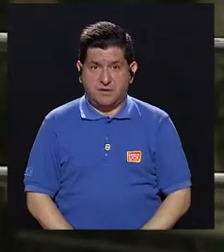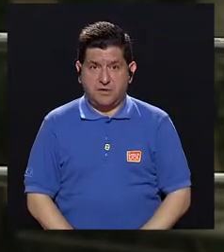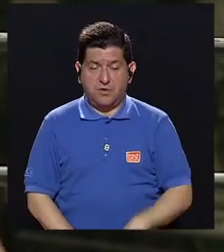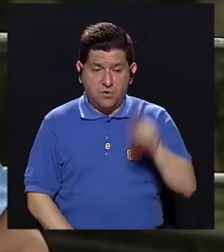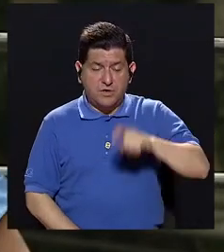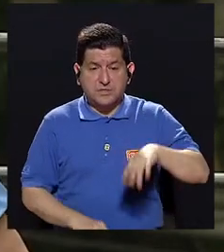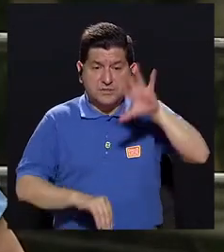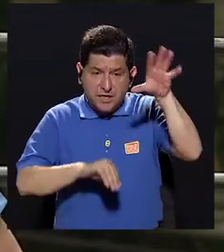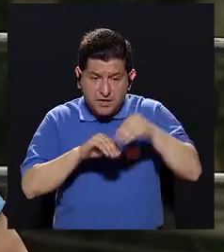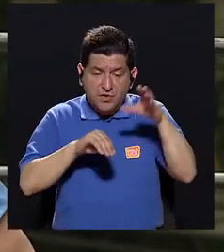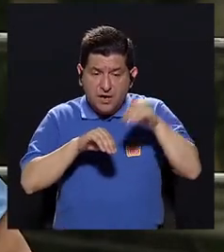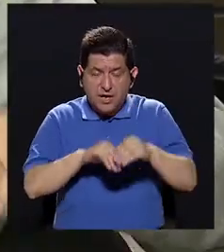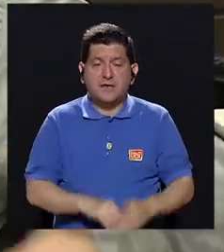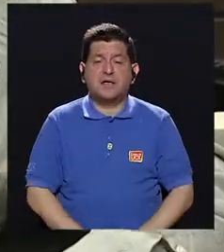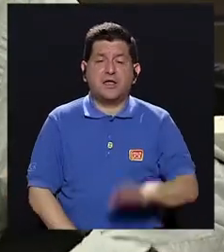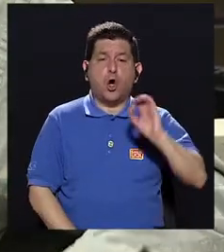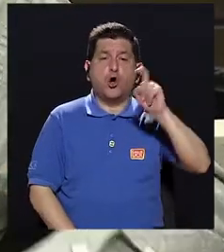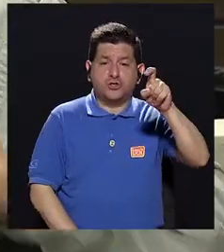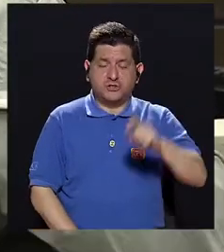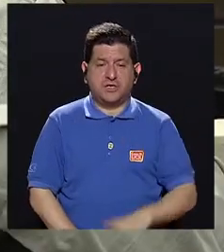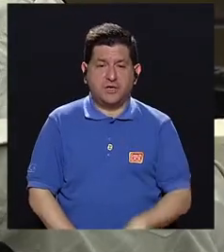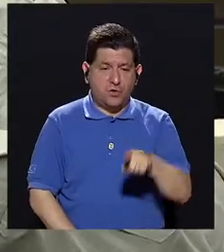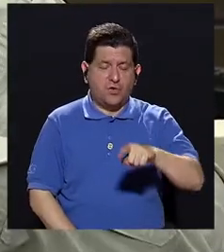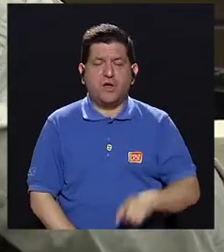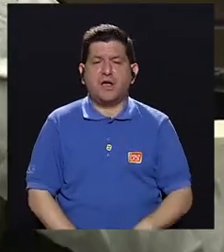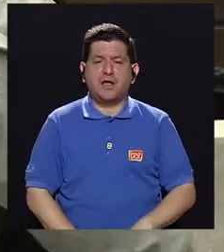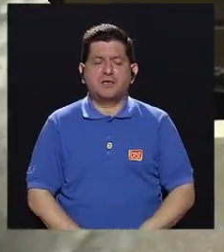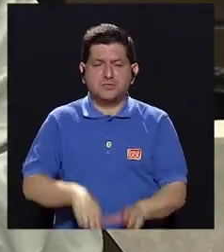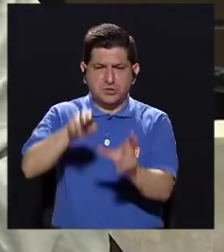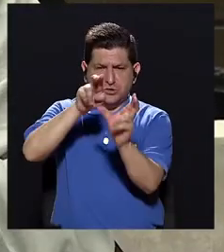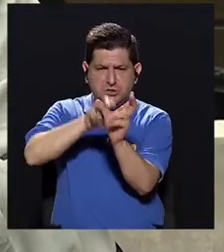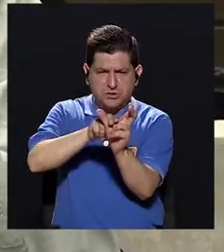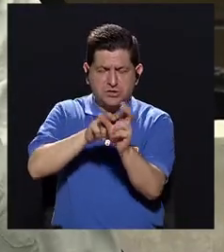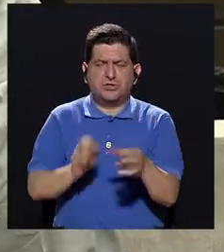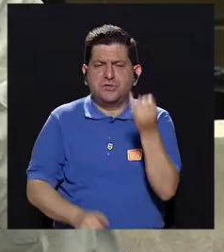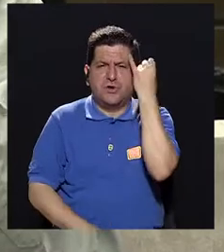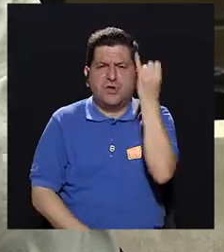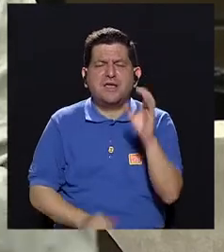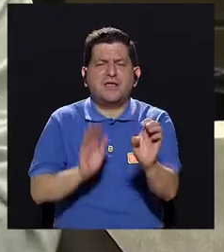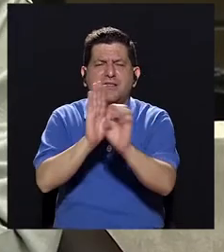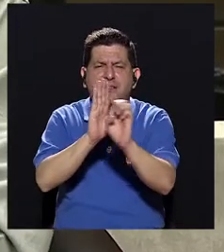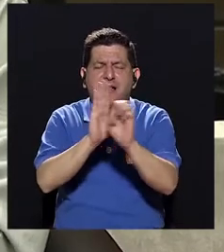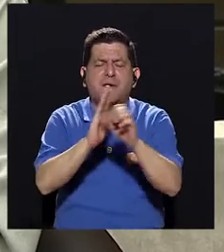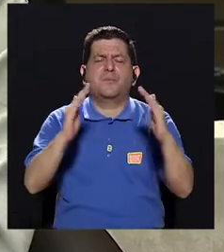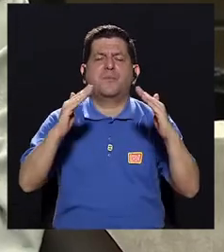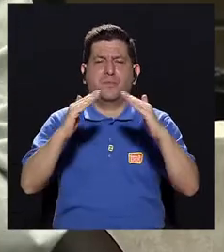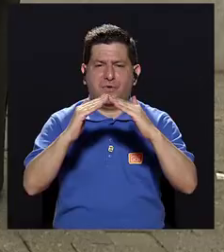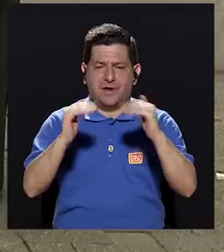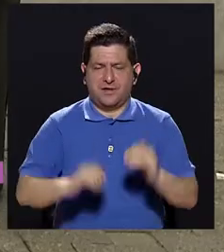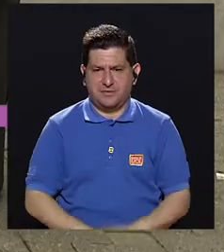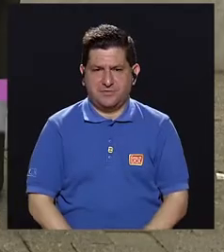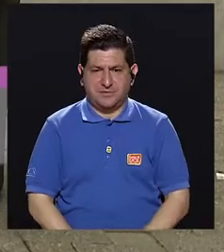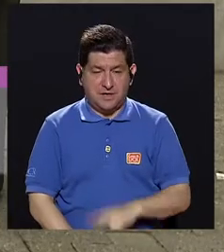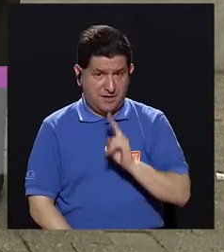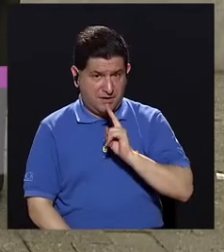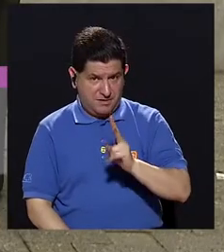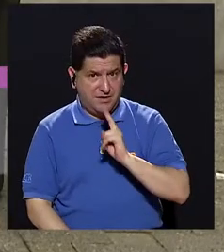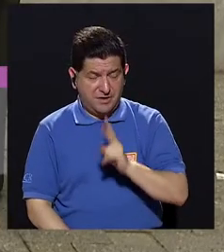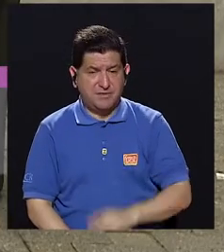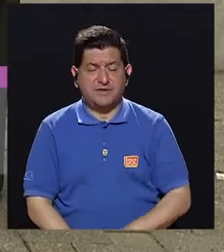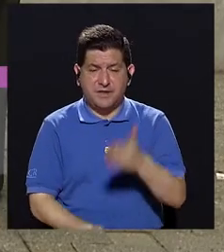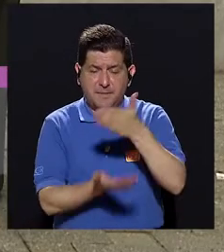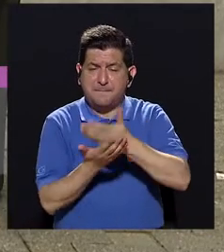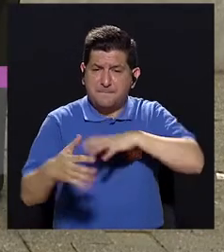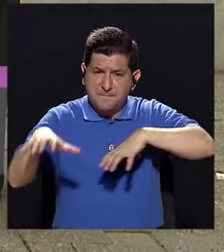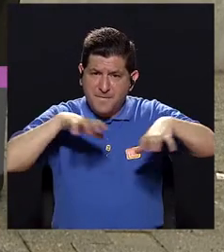que haya más cantidad de oxígeno. Un sillón como este, tal vez con la idea de poder ejemplificar en los hogares, de que realmente